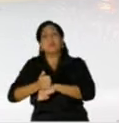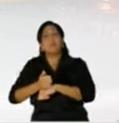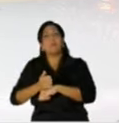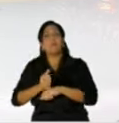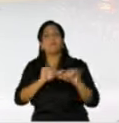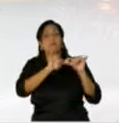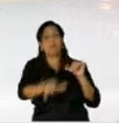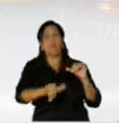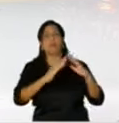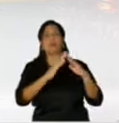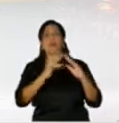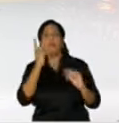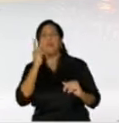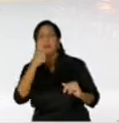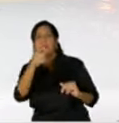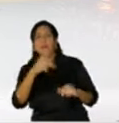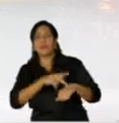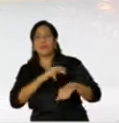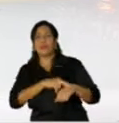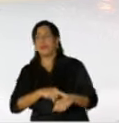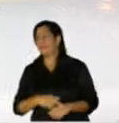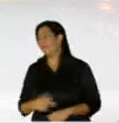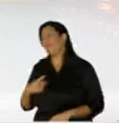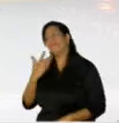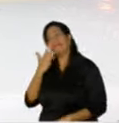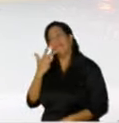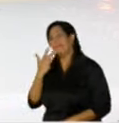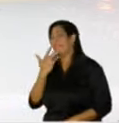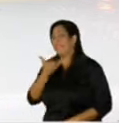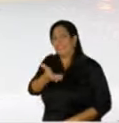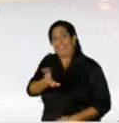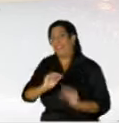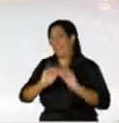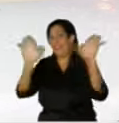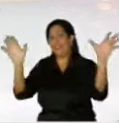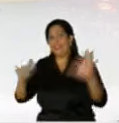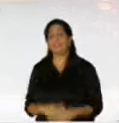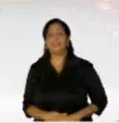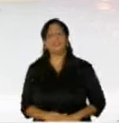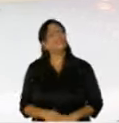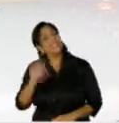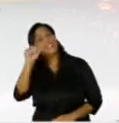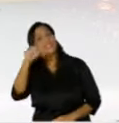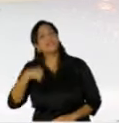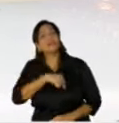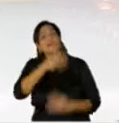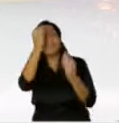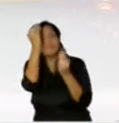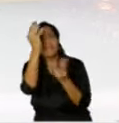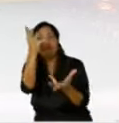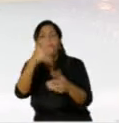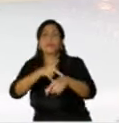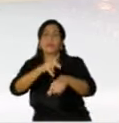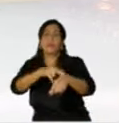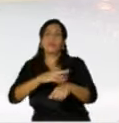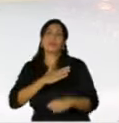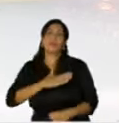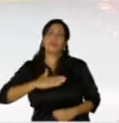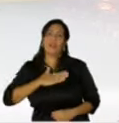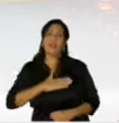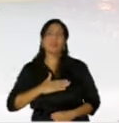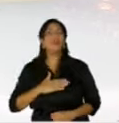quiero la gráfica de Puerto Rico. Y yo también, Kenneth. Prácticamente lo que queremos, el mensaje que le queremos llevar a Puerto Rico es que a pesar de que